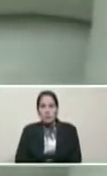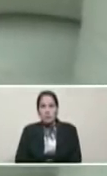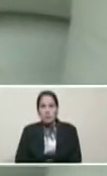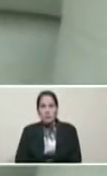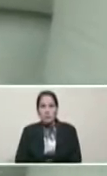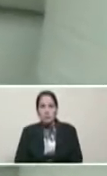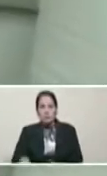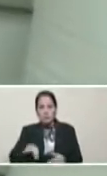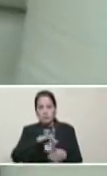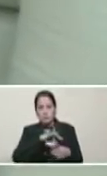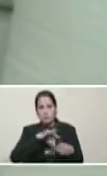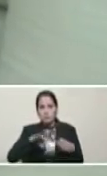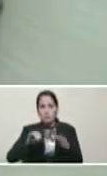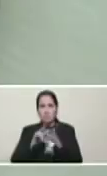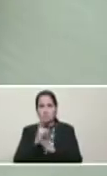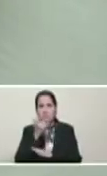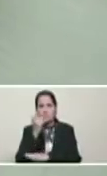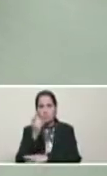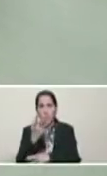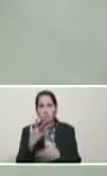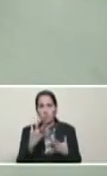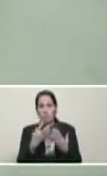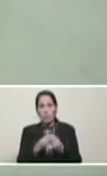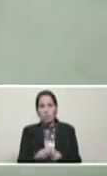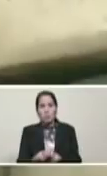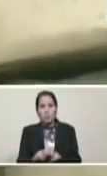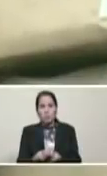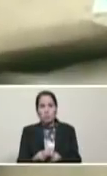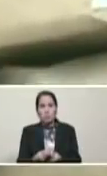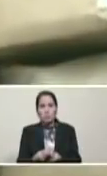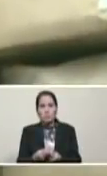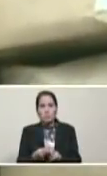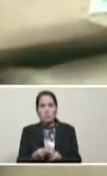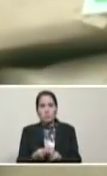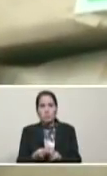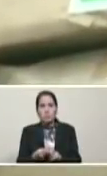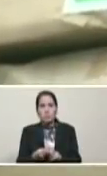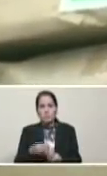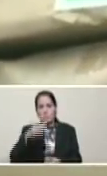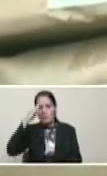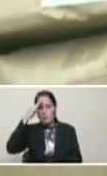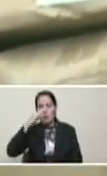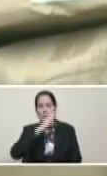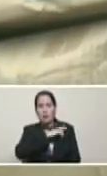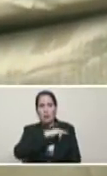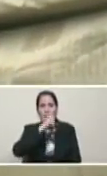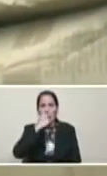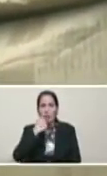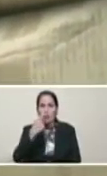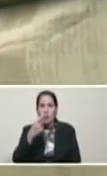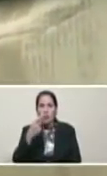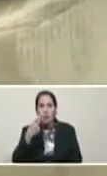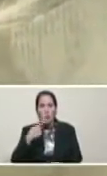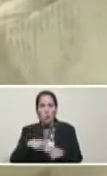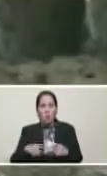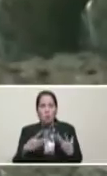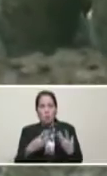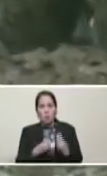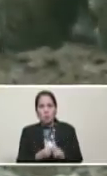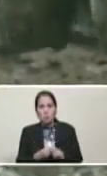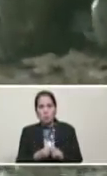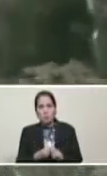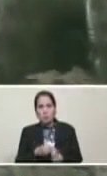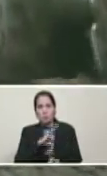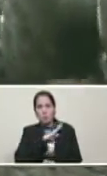acá estamos en compañía de nuestro general ballestero quien el presidente agro fan en compañía también de claudio rivera